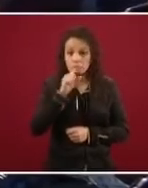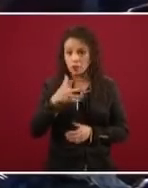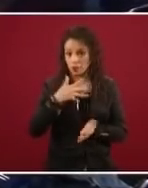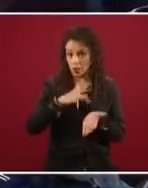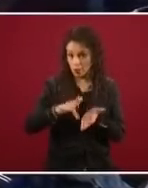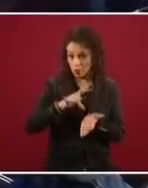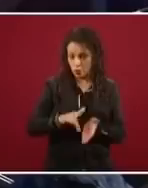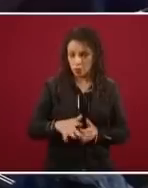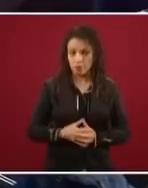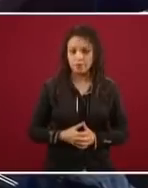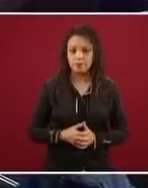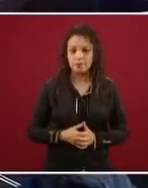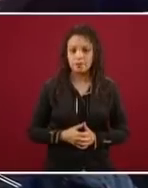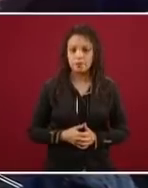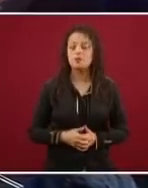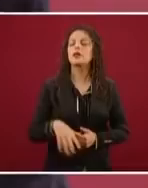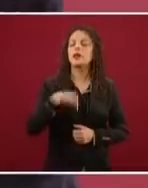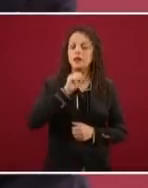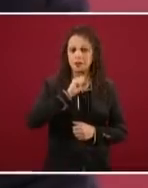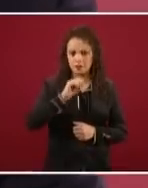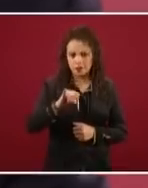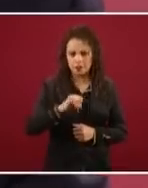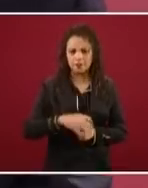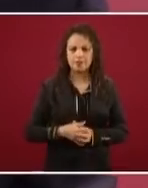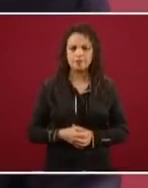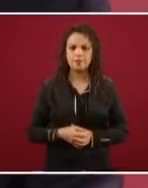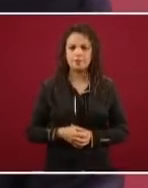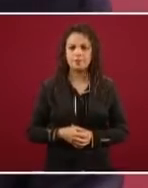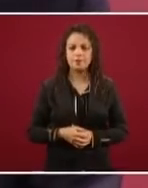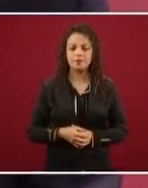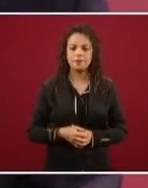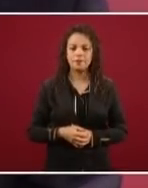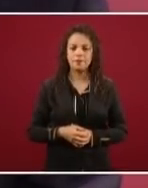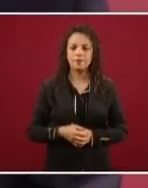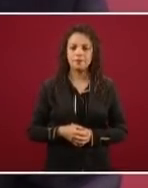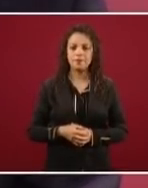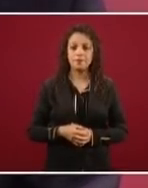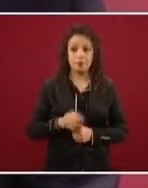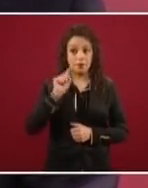también este y ahí va